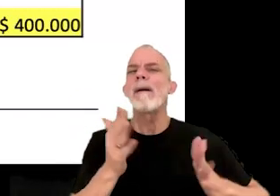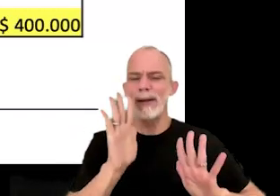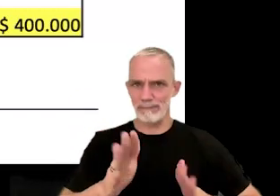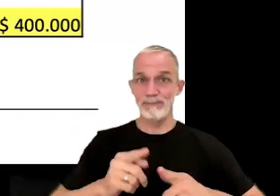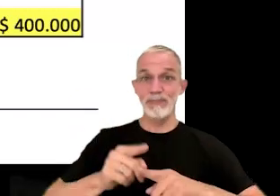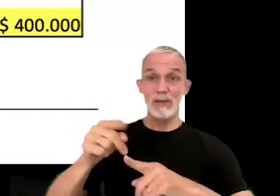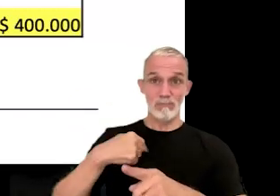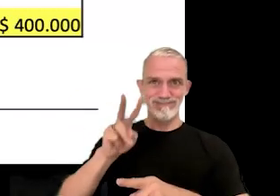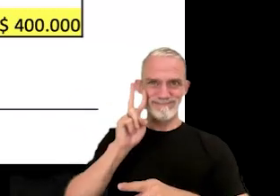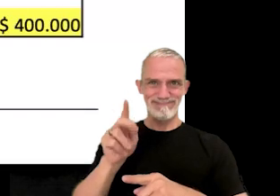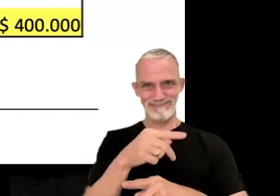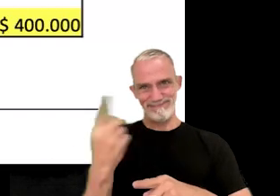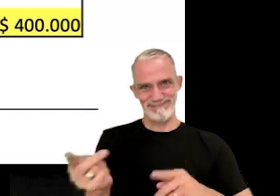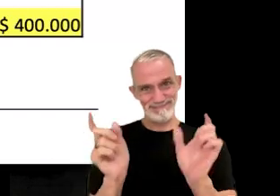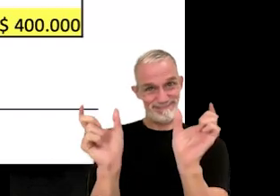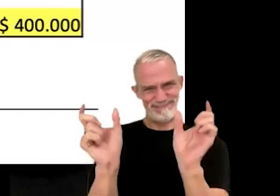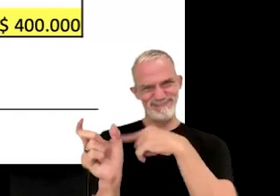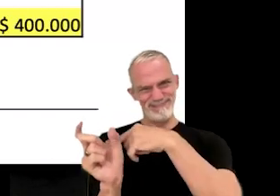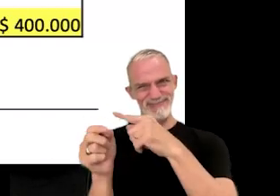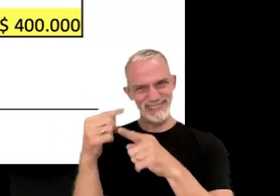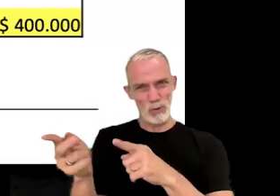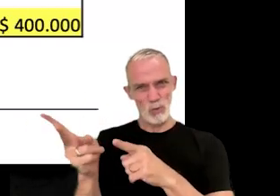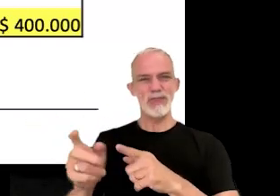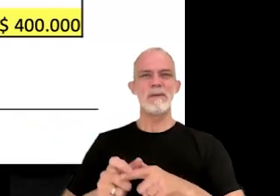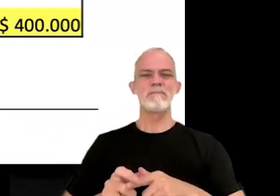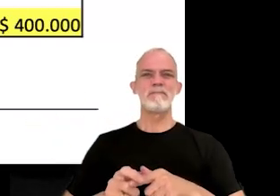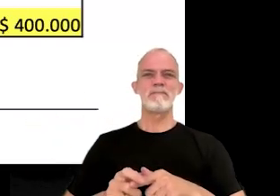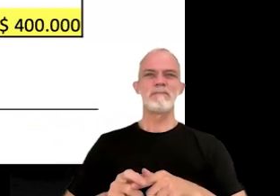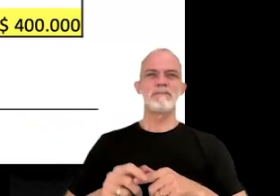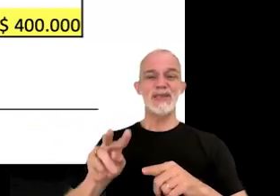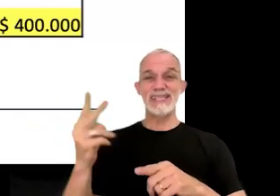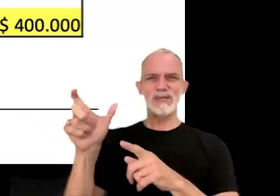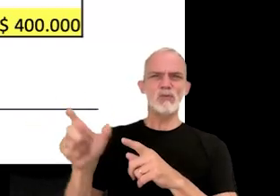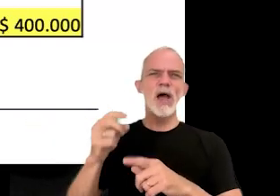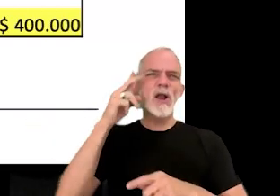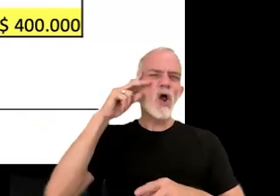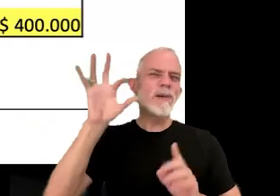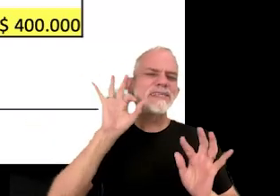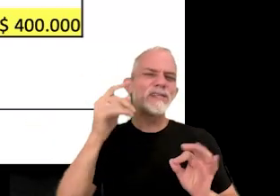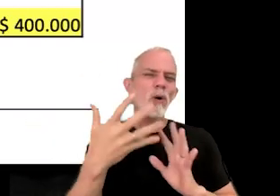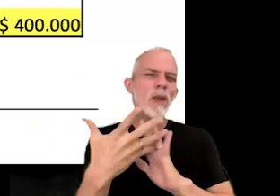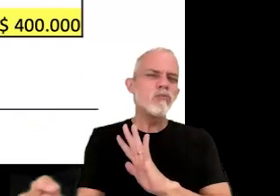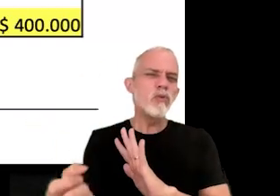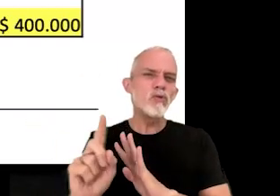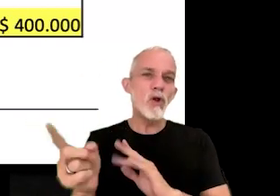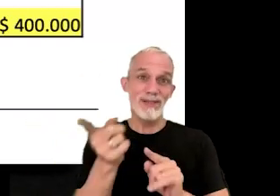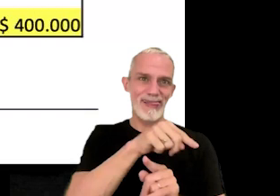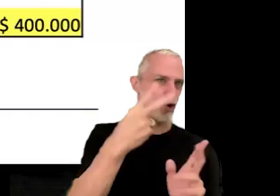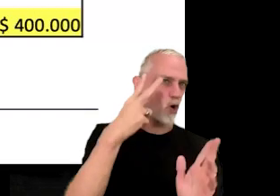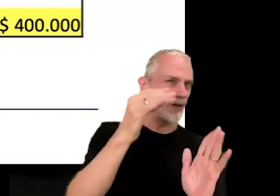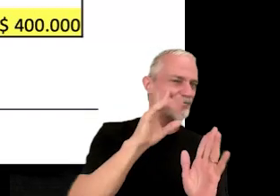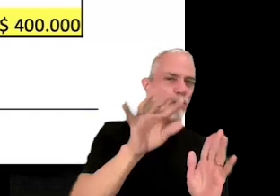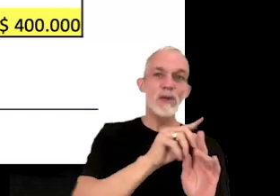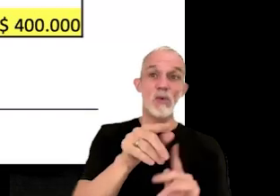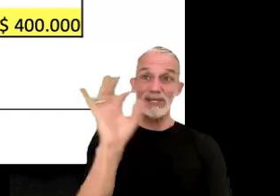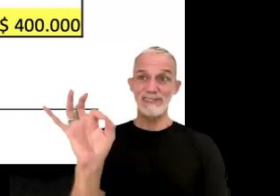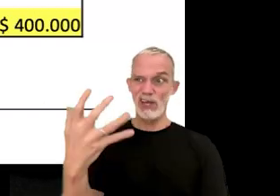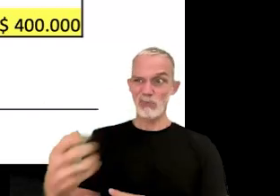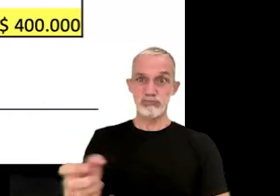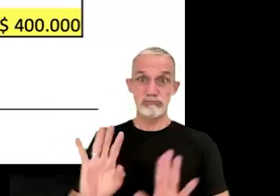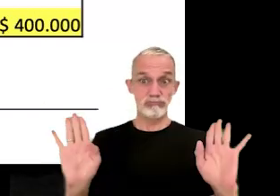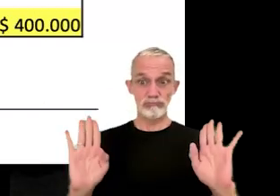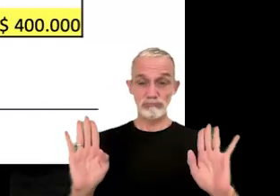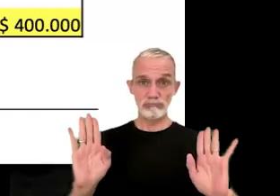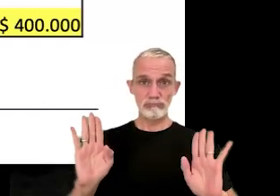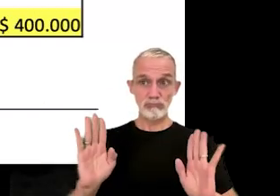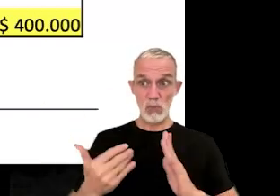como vemos en la otra parte de la pantalla, si en vez de 900.000 de retenciones, las retenciones son cero, porque el contribuyente